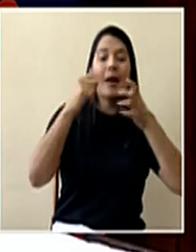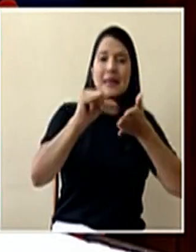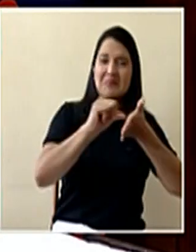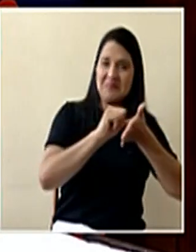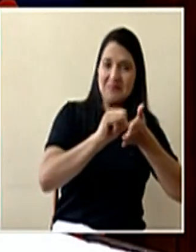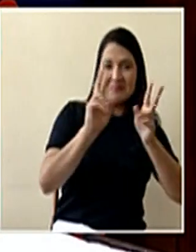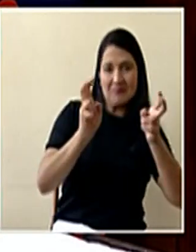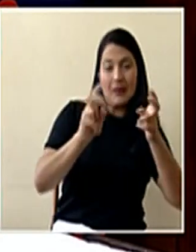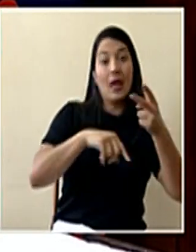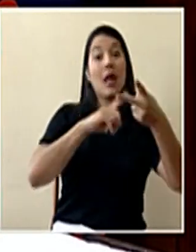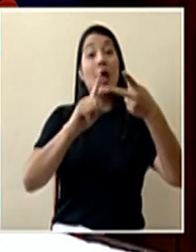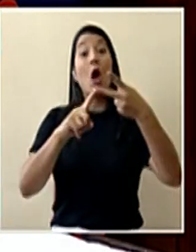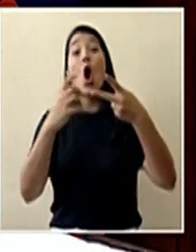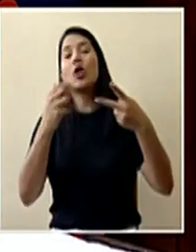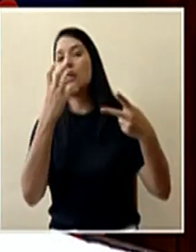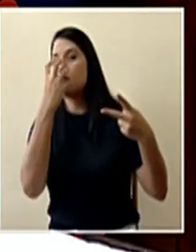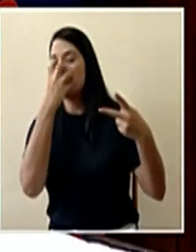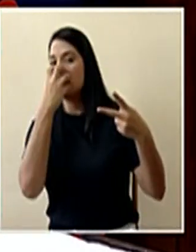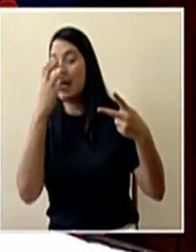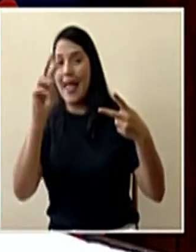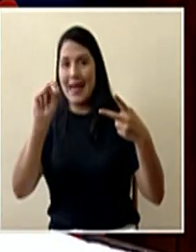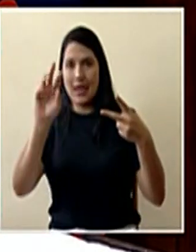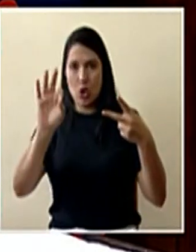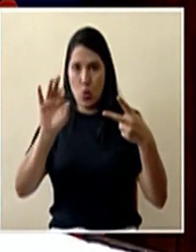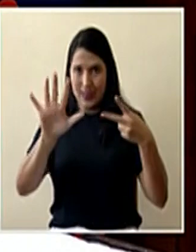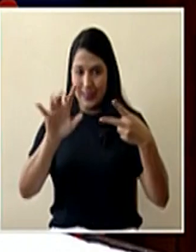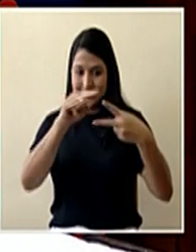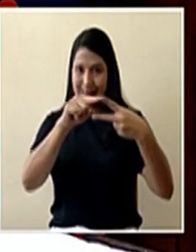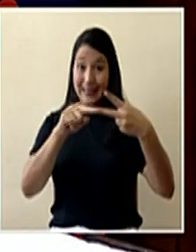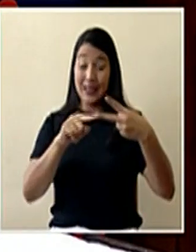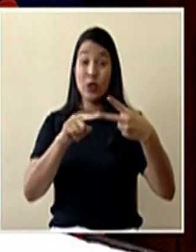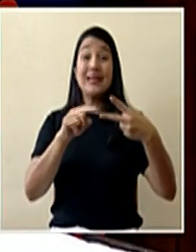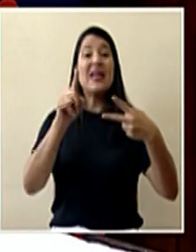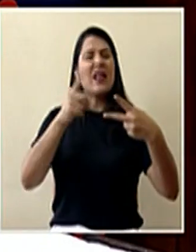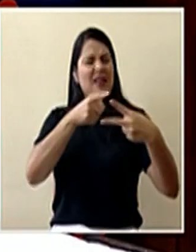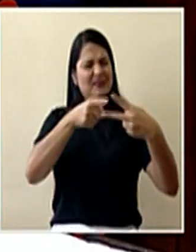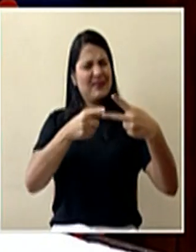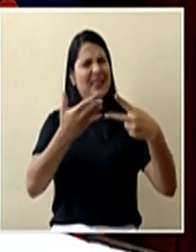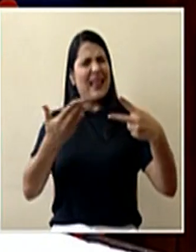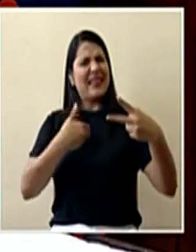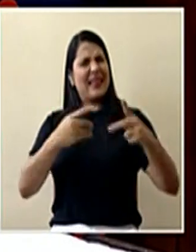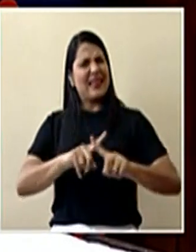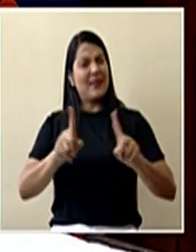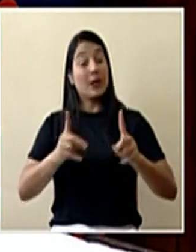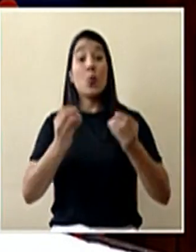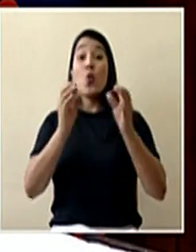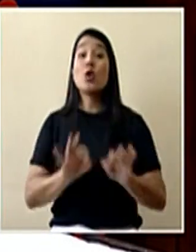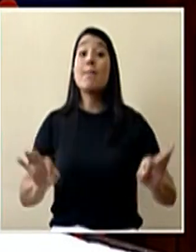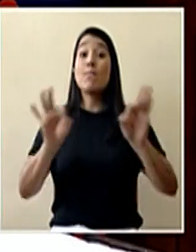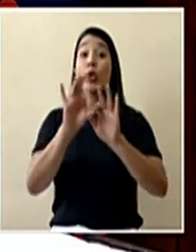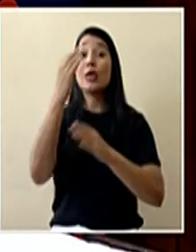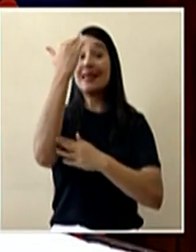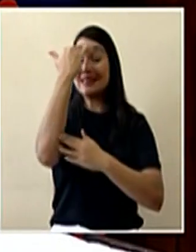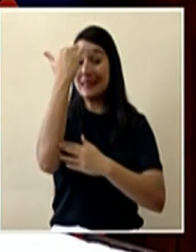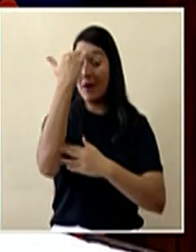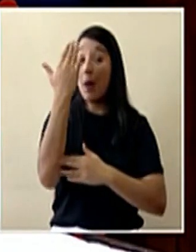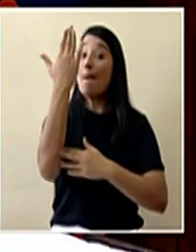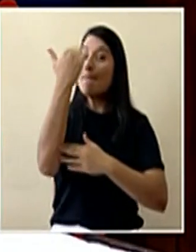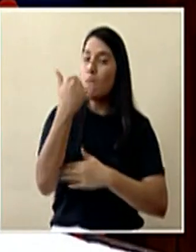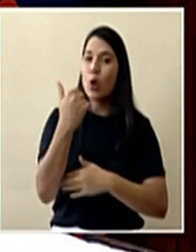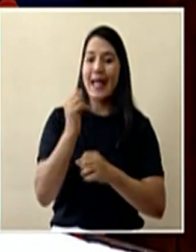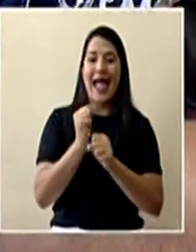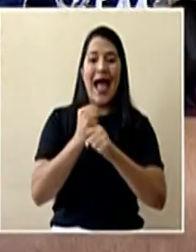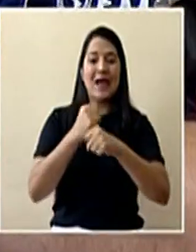importante, porque esto puede marcar la diferencia en el manejo de los pacientes. Una mascarilla quirúrgica lo que hace es